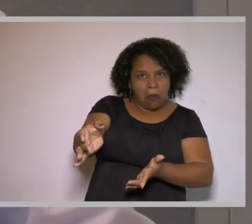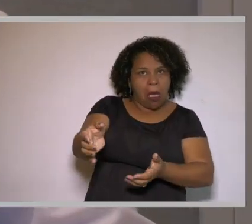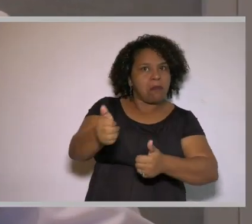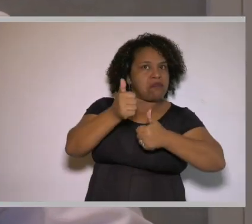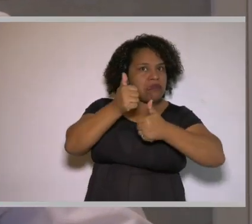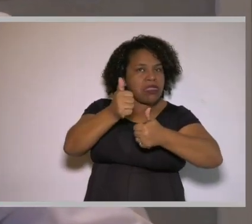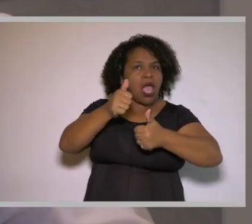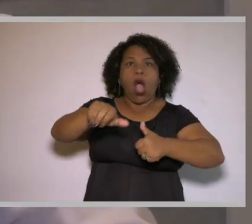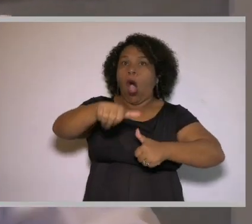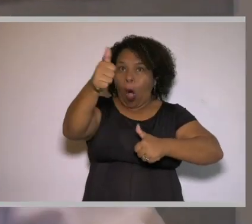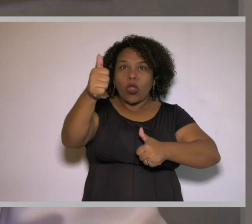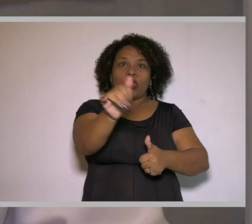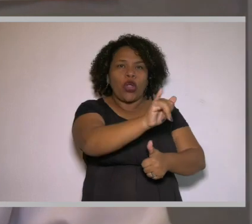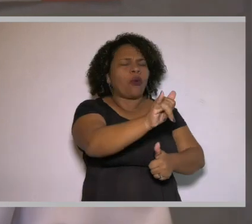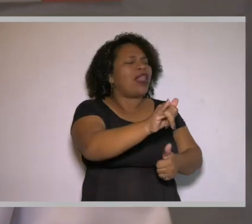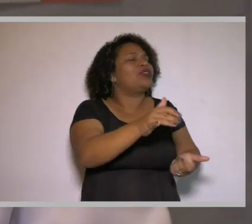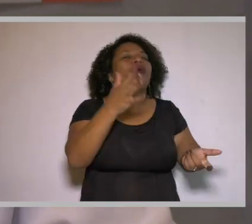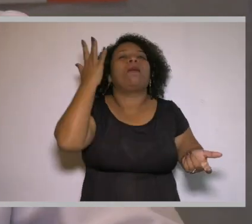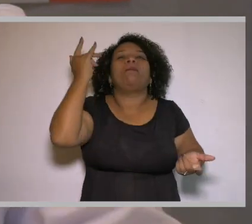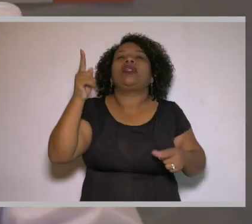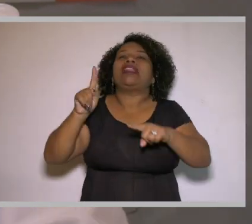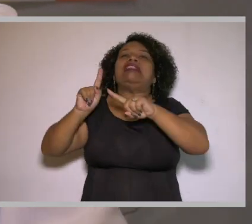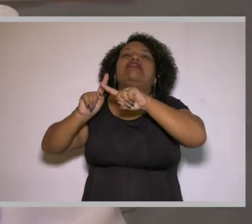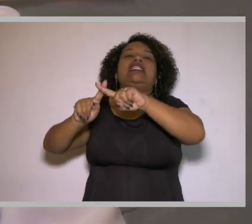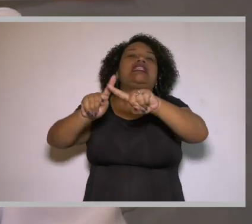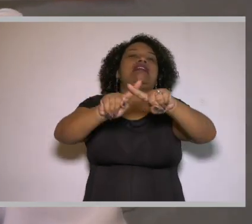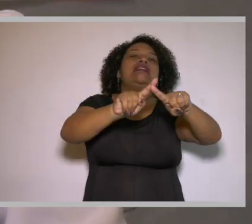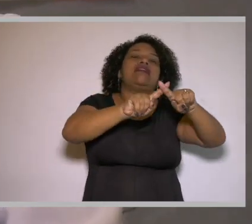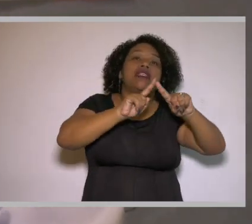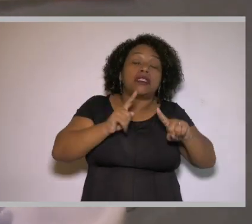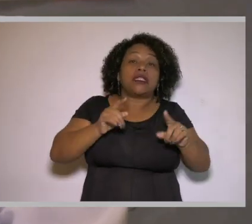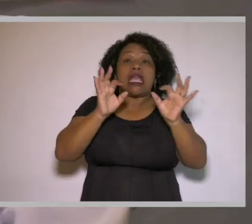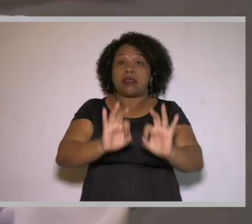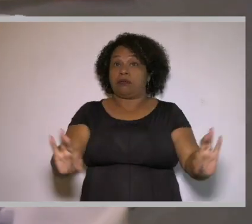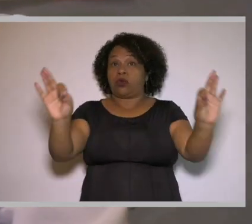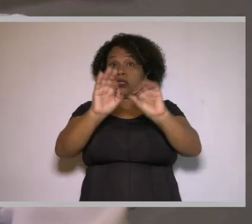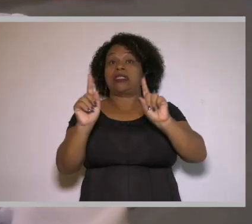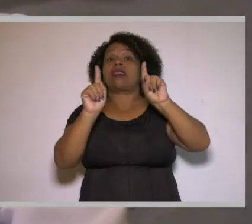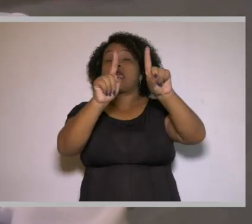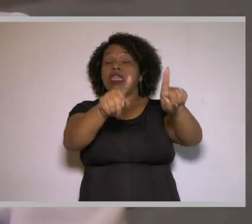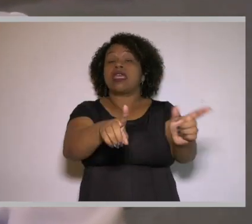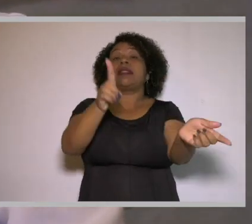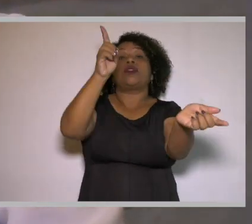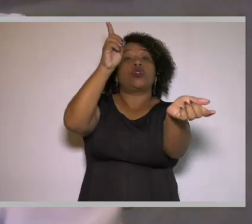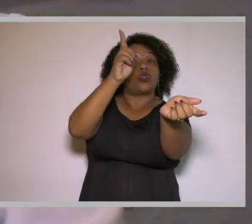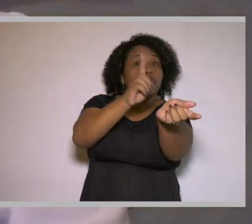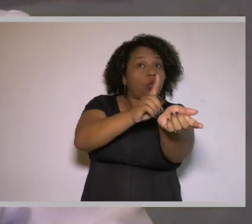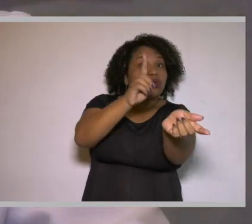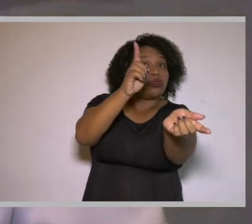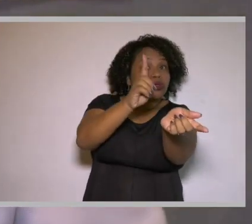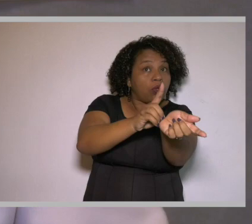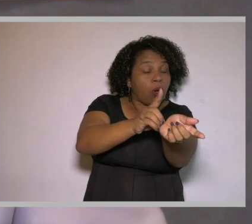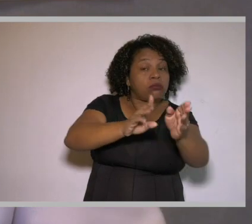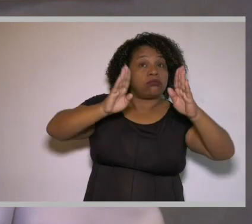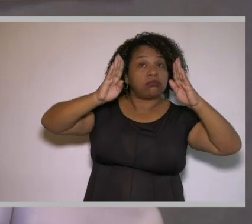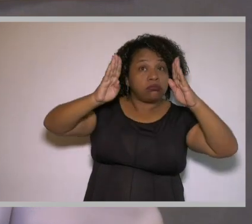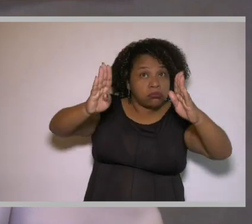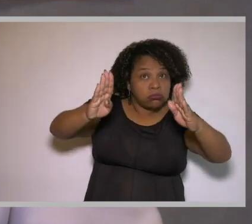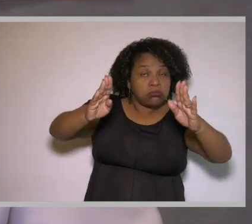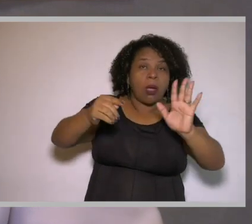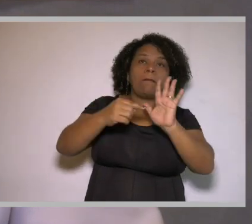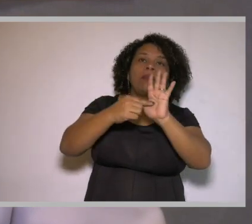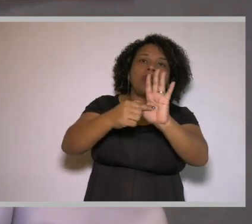no necesariamente el remedio que le funciona a un niño le funciona al hermanito. Entonces, evitar la automedicación. Si el paciente presenta alguna de